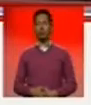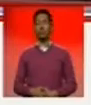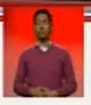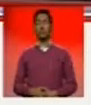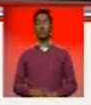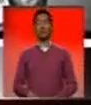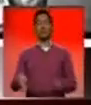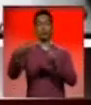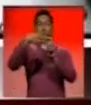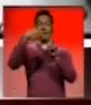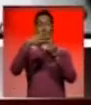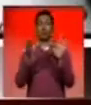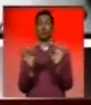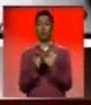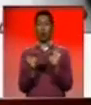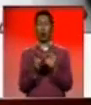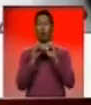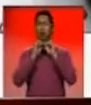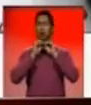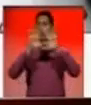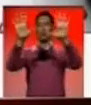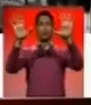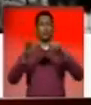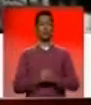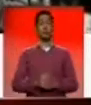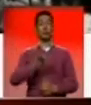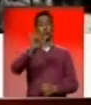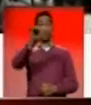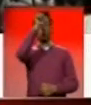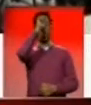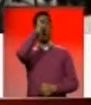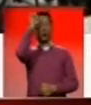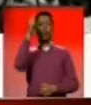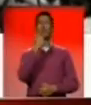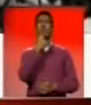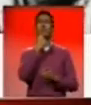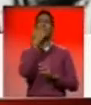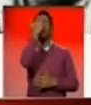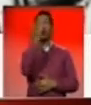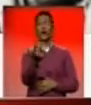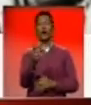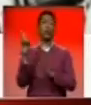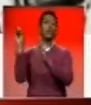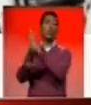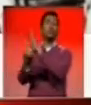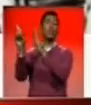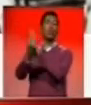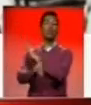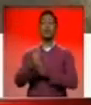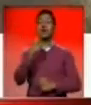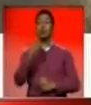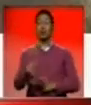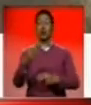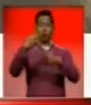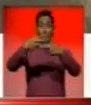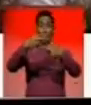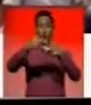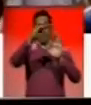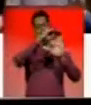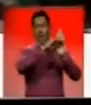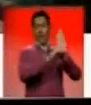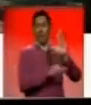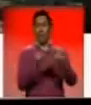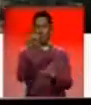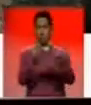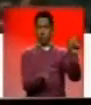Las redes sociales se encendieron el fin de semana, esto ante las denuncias de supuestas inconsistencias en el padrón electoral. Se denunció que los